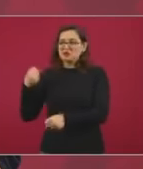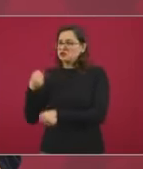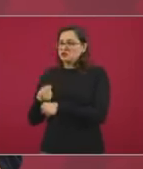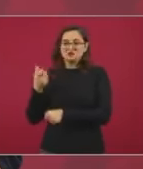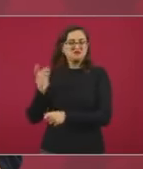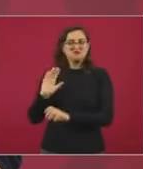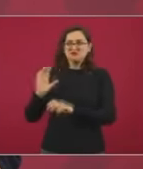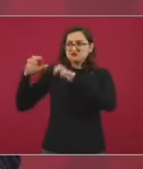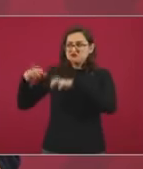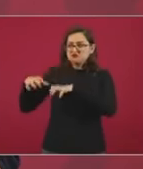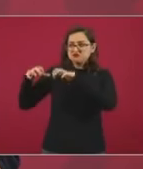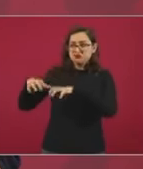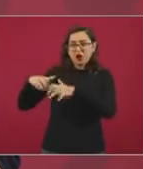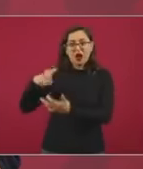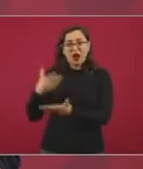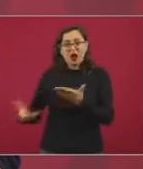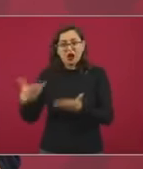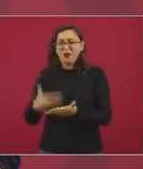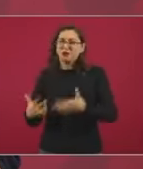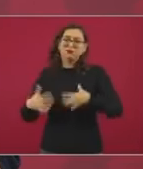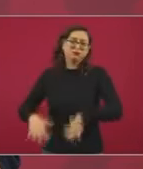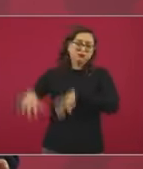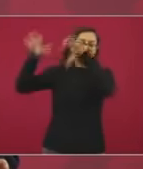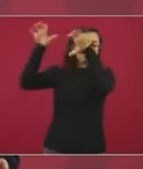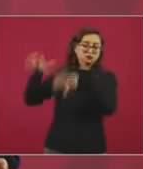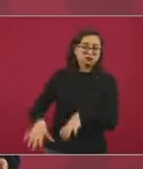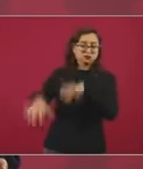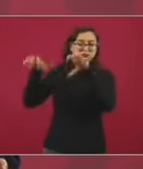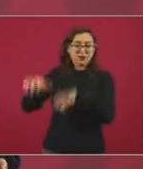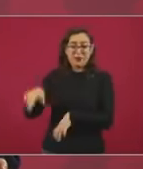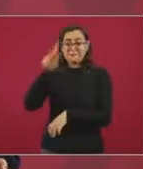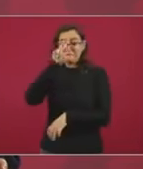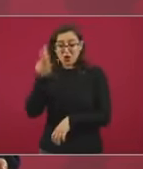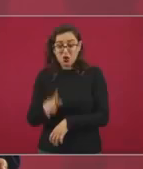Esto se puede demostrar, las más fuertes